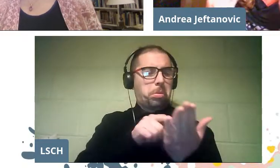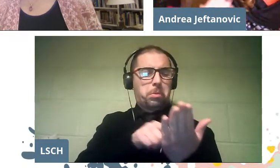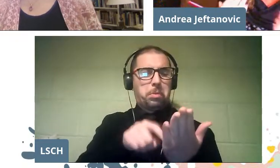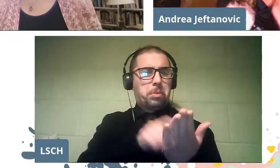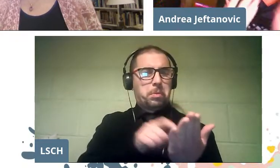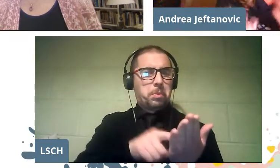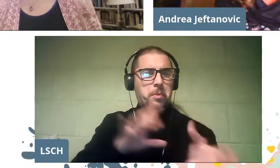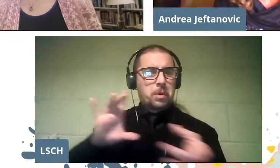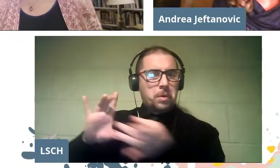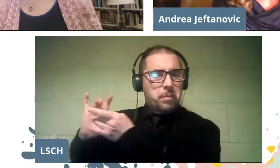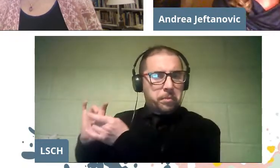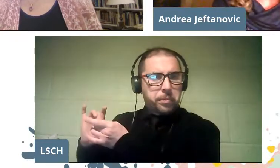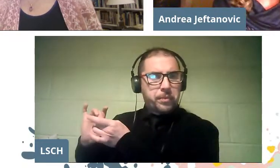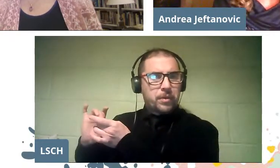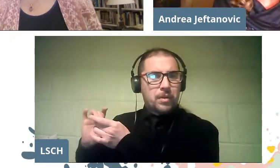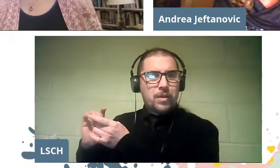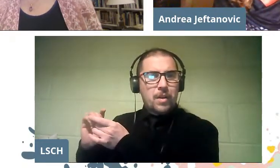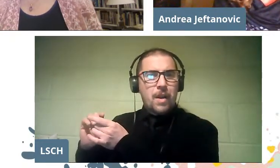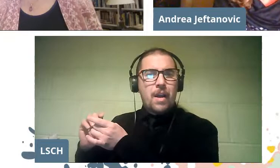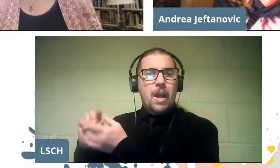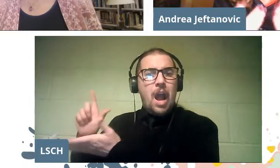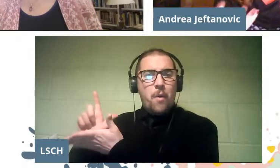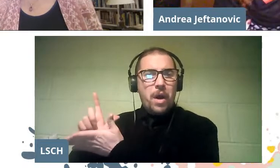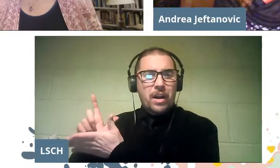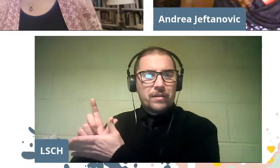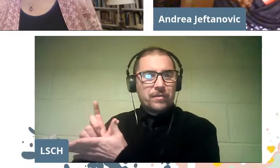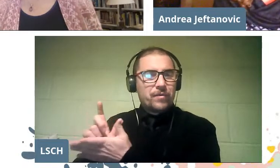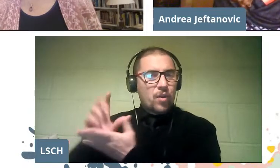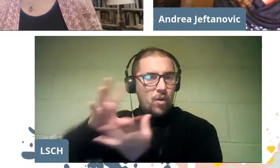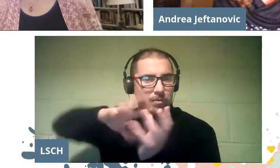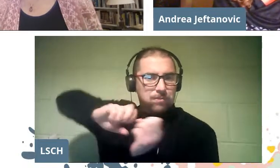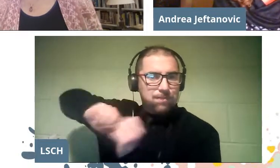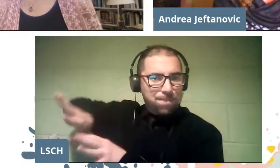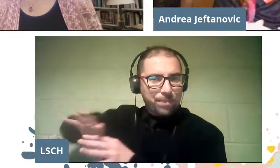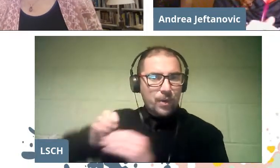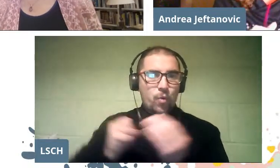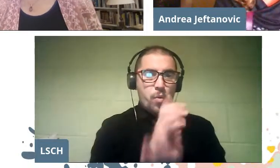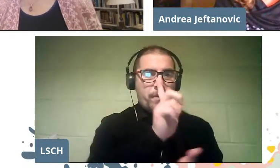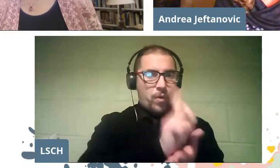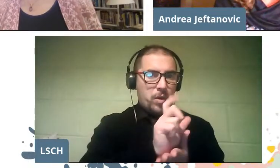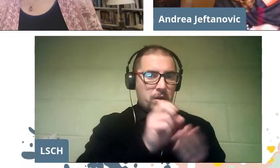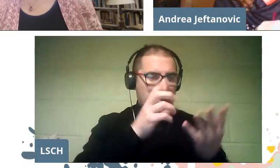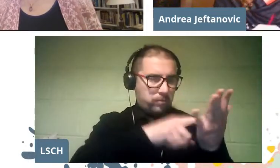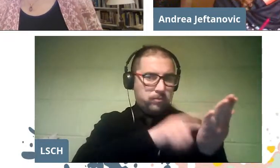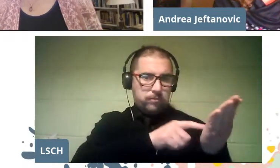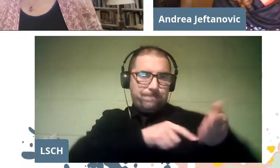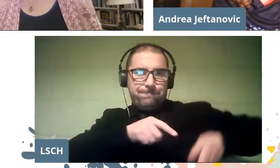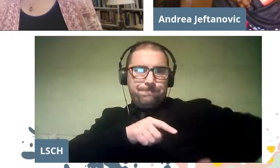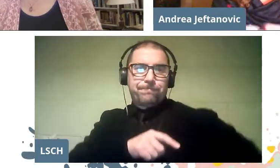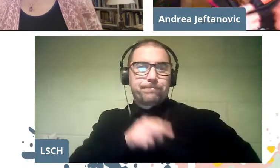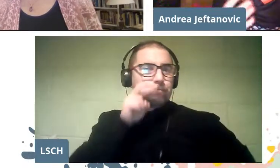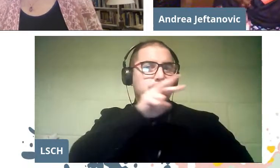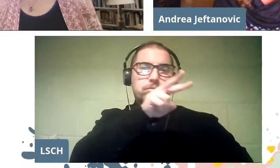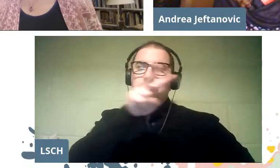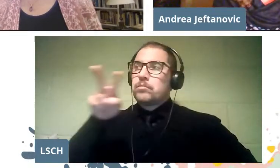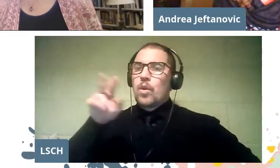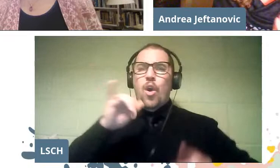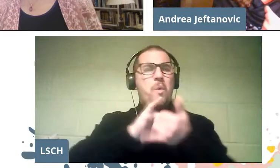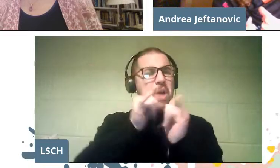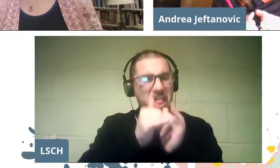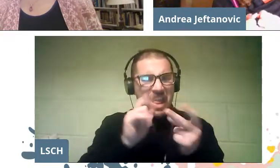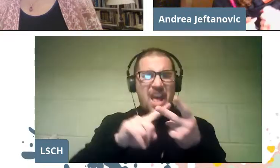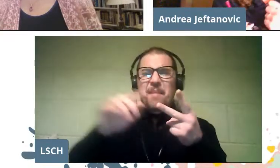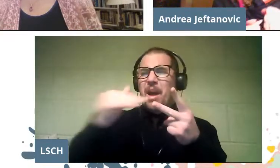origen. No disfruta de la obra del lugar otro o de la caminanta otra. Está pendiente de la mensajería, de los correos que le